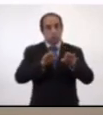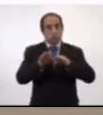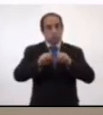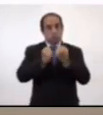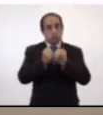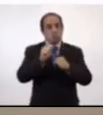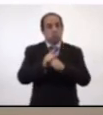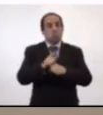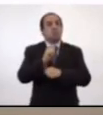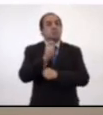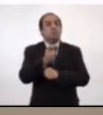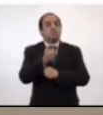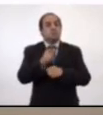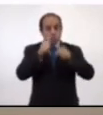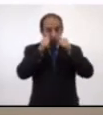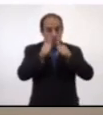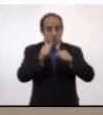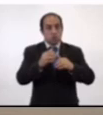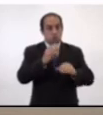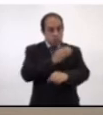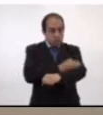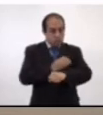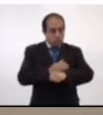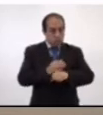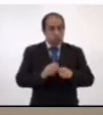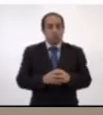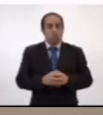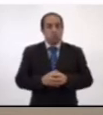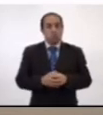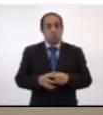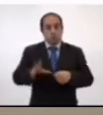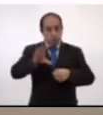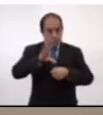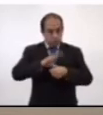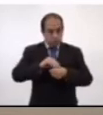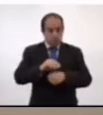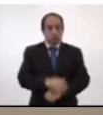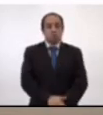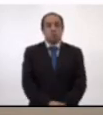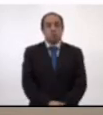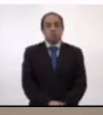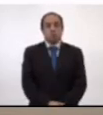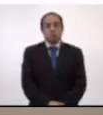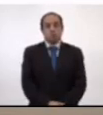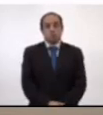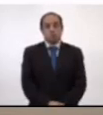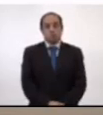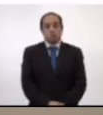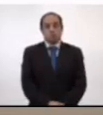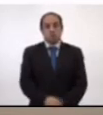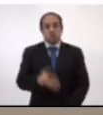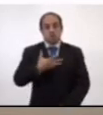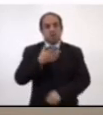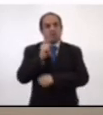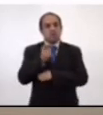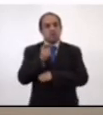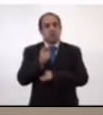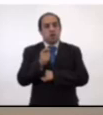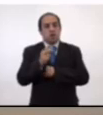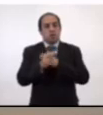social que implica una atención y acompañamiento de tipo integral. Esto ha implicado un universo